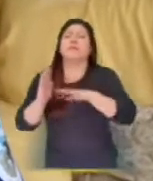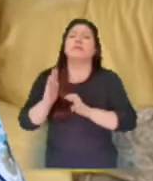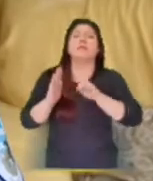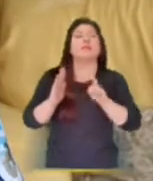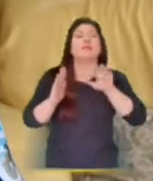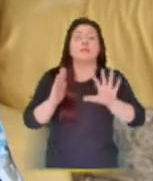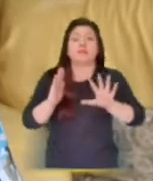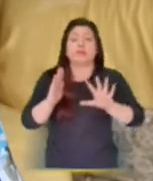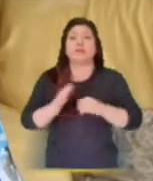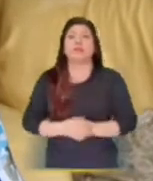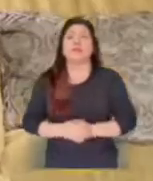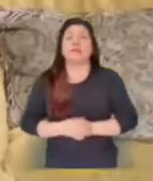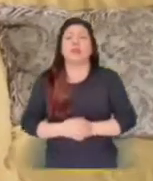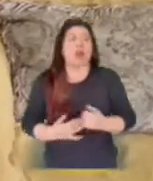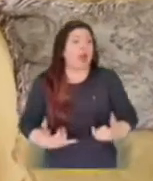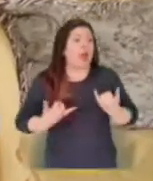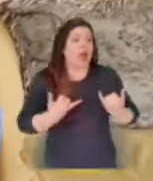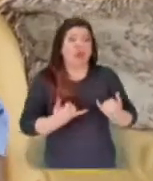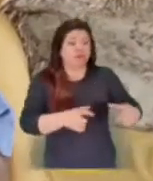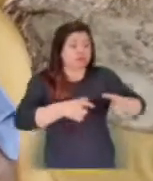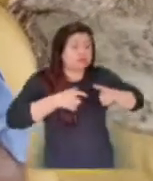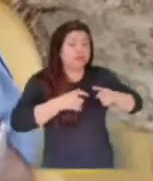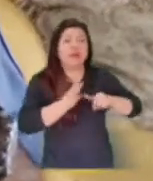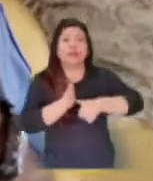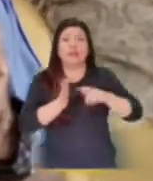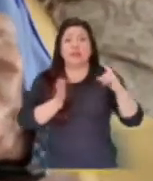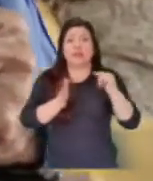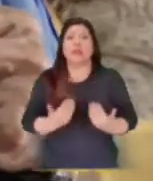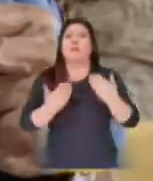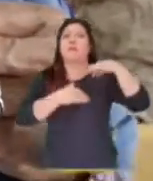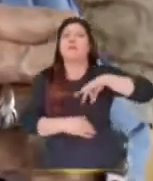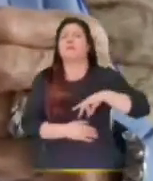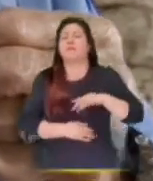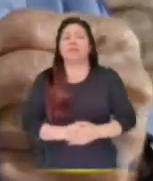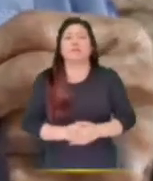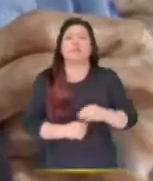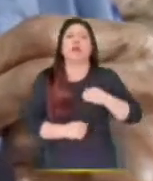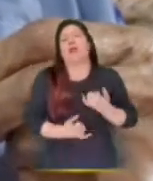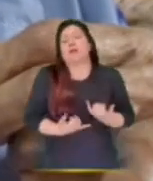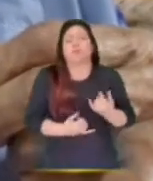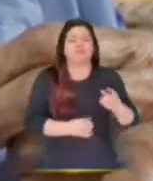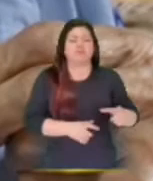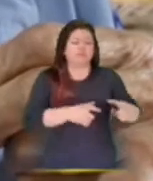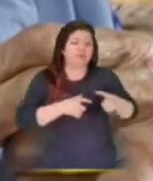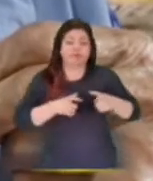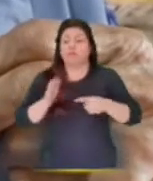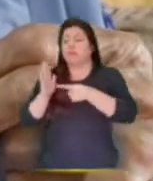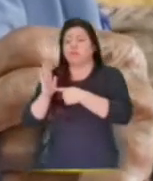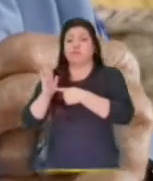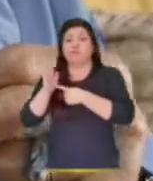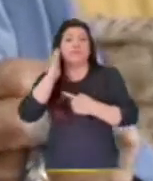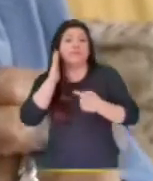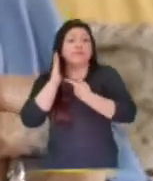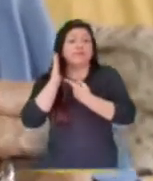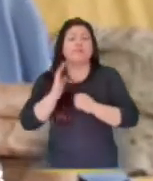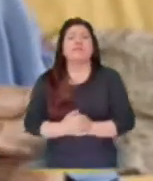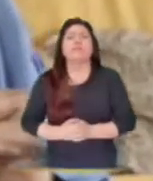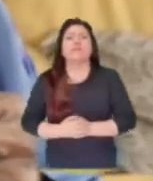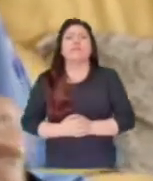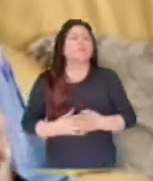1975, cuando pagué el servicio vital de Infantería Marina acá en Leticia. Después de ese año saqué la otra célula que tengo actualmente. Después